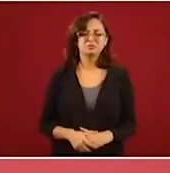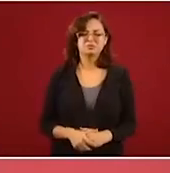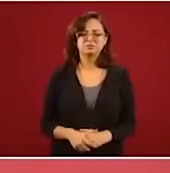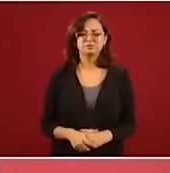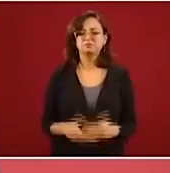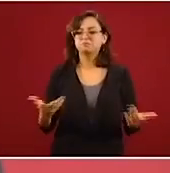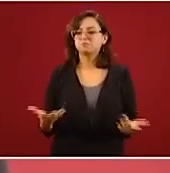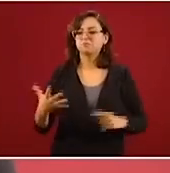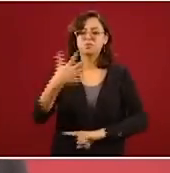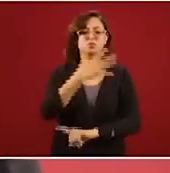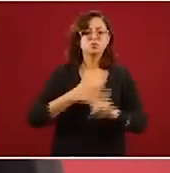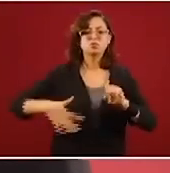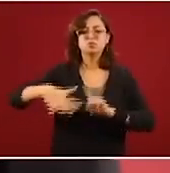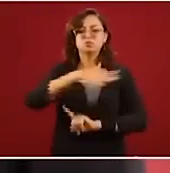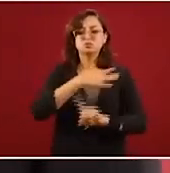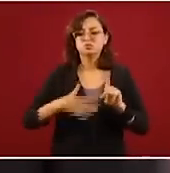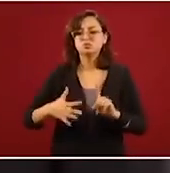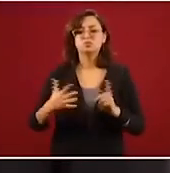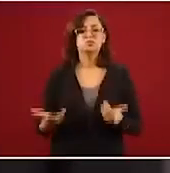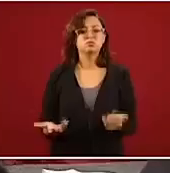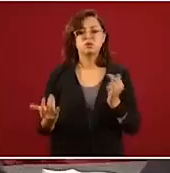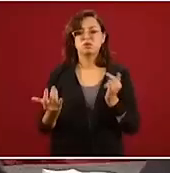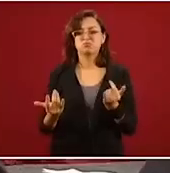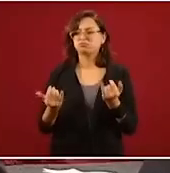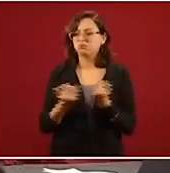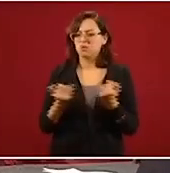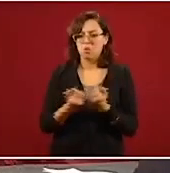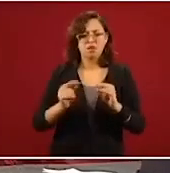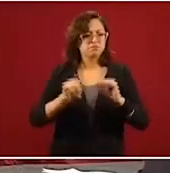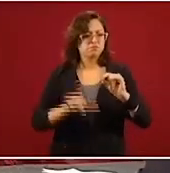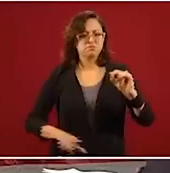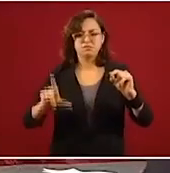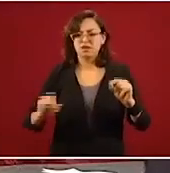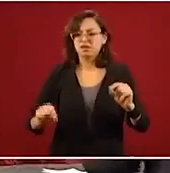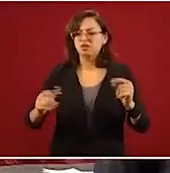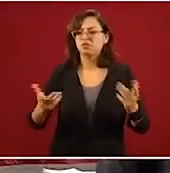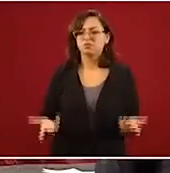una sociedad como la nuestra, que